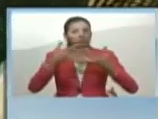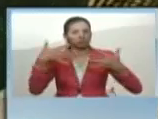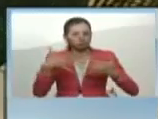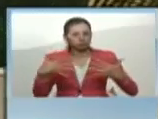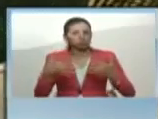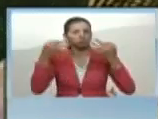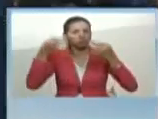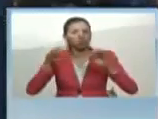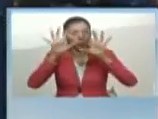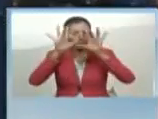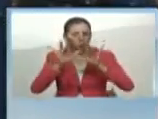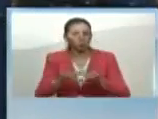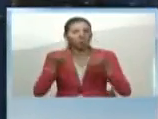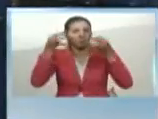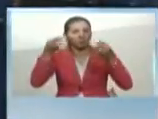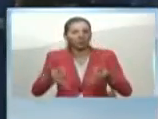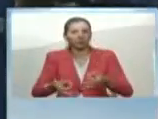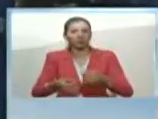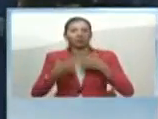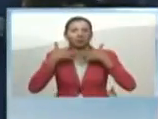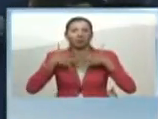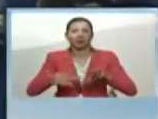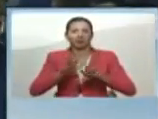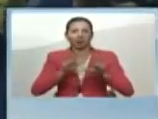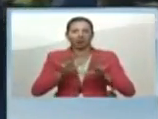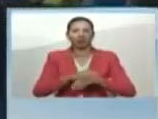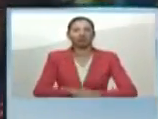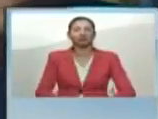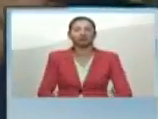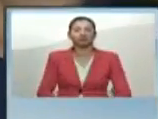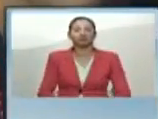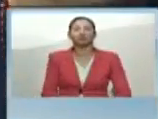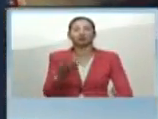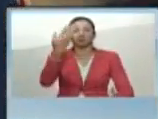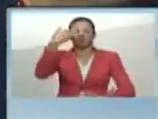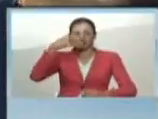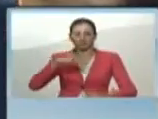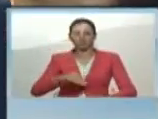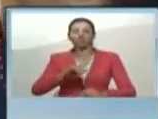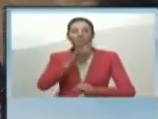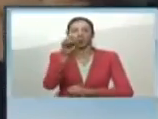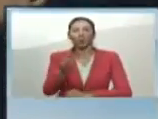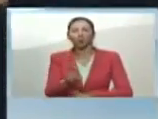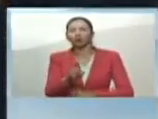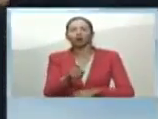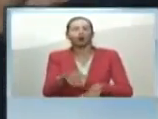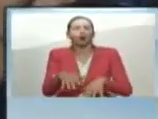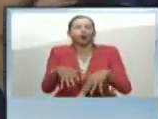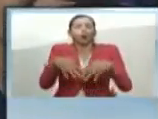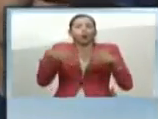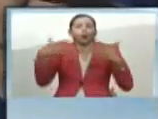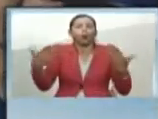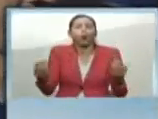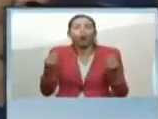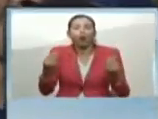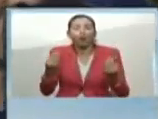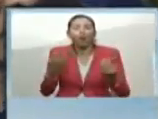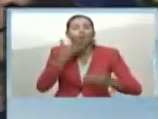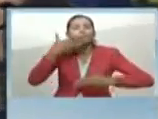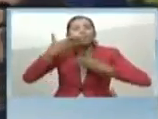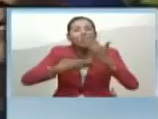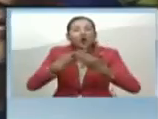sintéticos, sin perder tiempo. Luego se pregunta, rectificación, ¿cuáles son los aspectos claves para rectificar en el